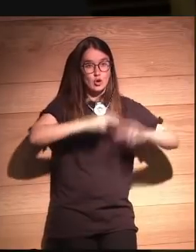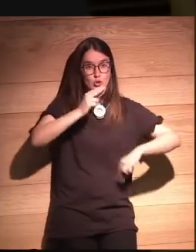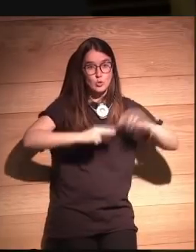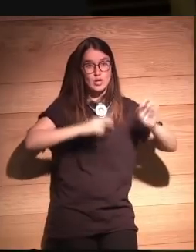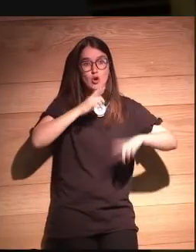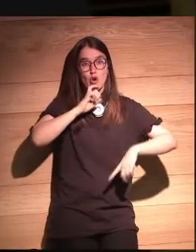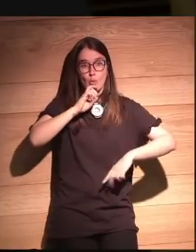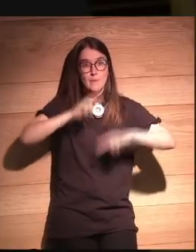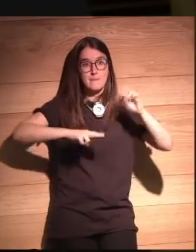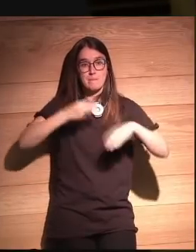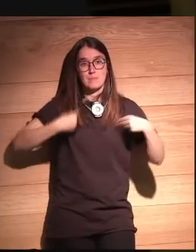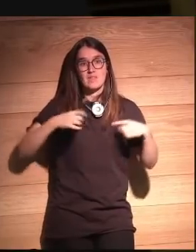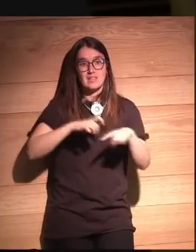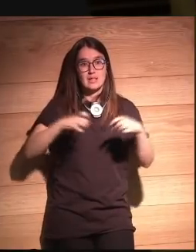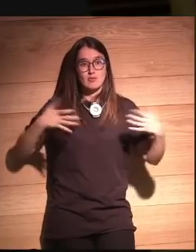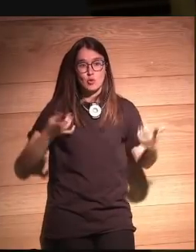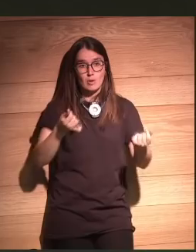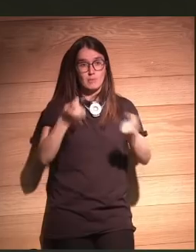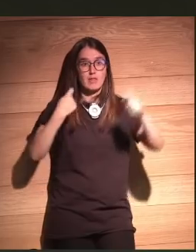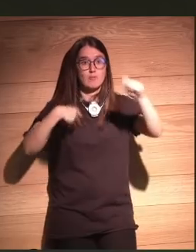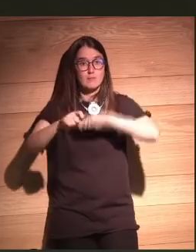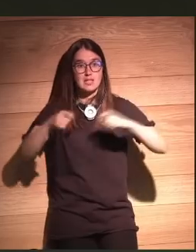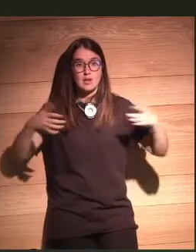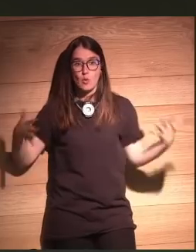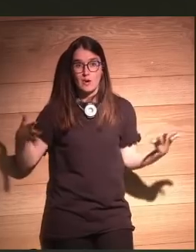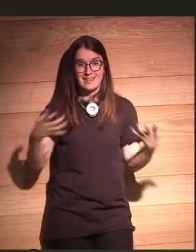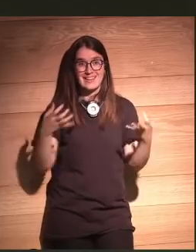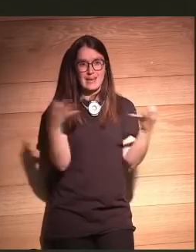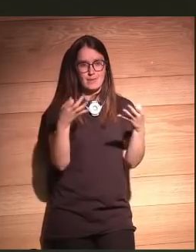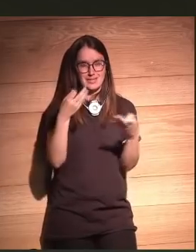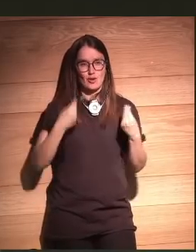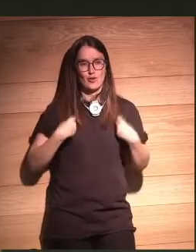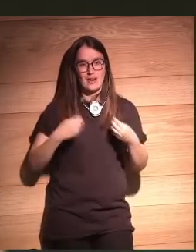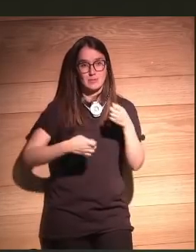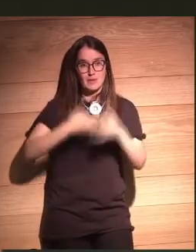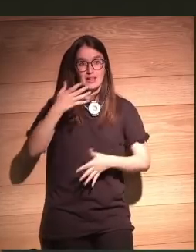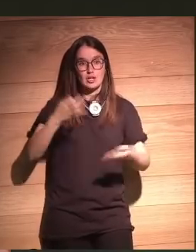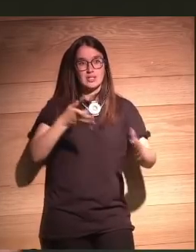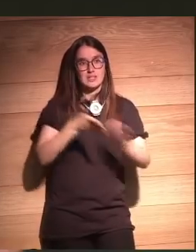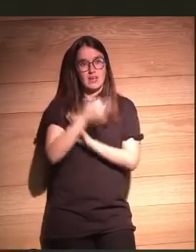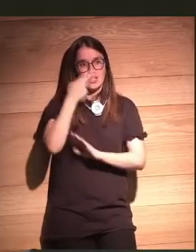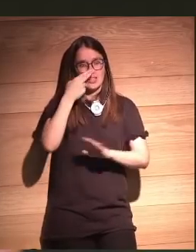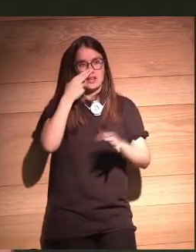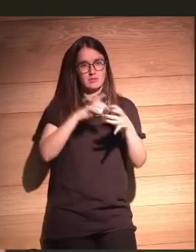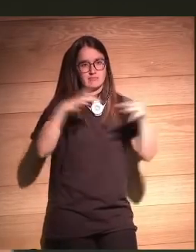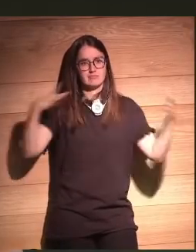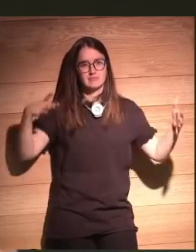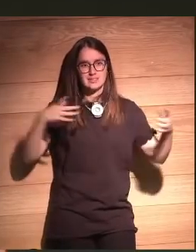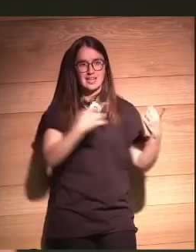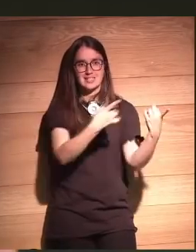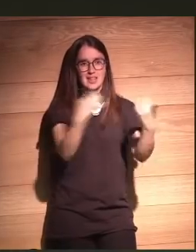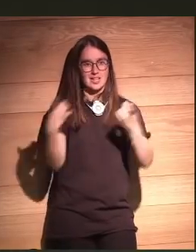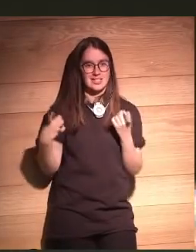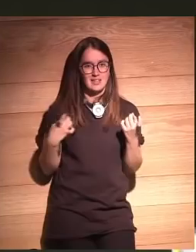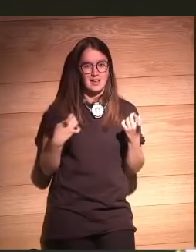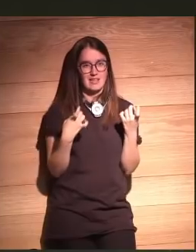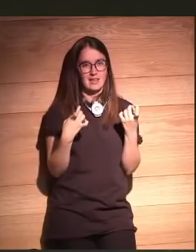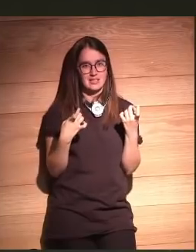se construye, qué tipo de vivienda se construye, a cuánto se vende y qué pasa con esas viviendas. Entonces, son intereses completamente alejados de las